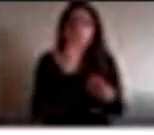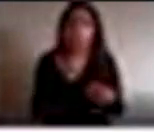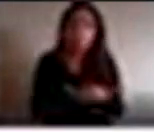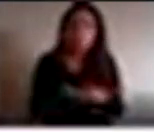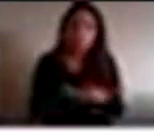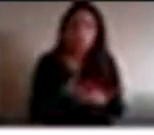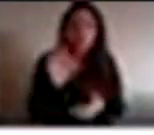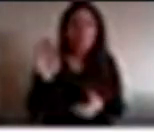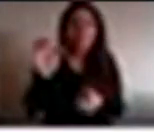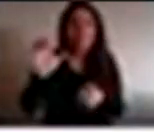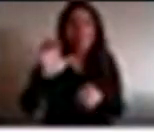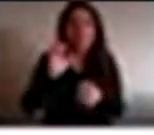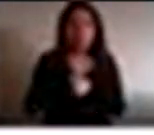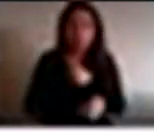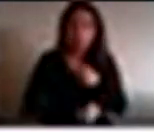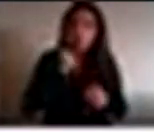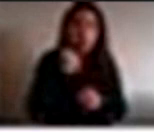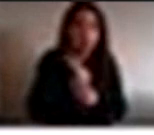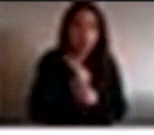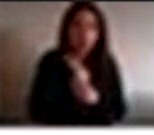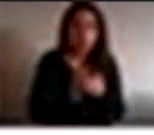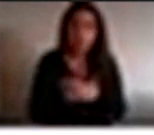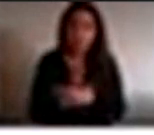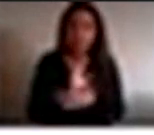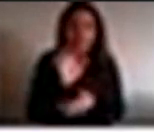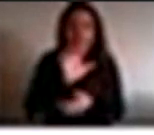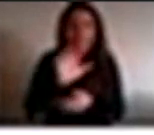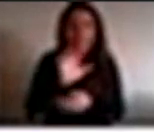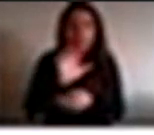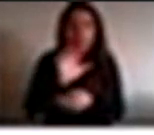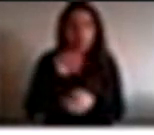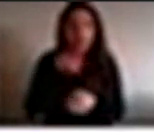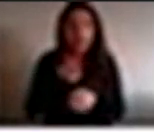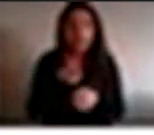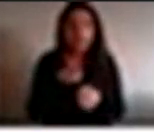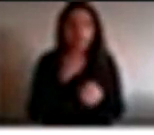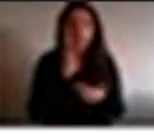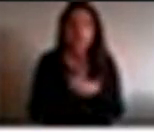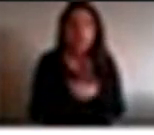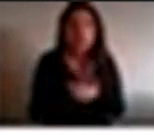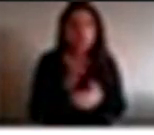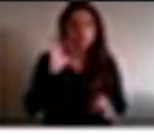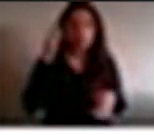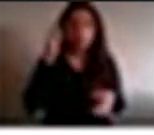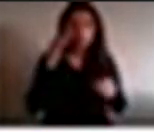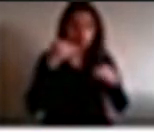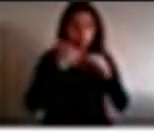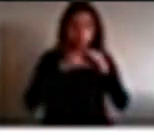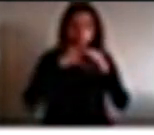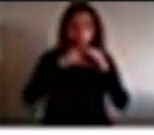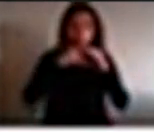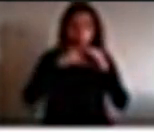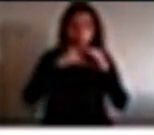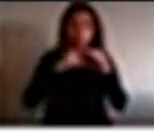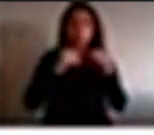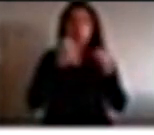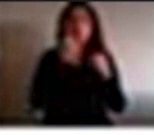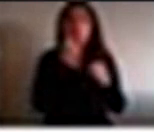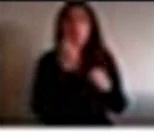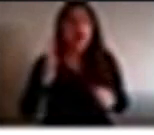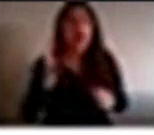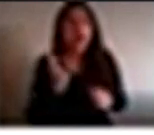esta comunicación electrónica, los empleadores lo que tienen que hacer es informar a la Dirección del Trabajo cuál es el número total de